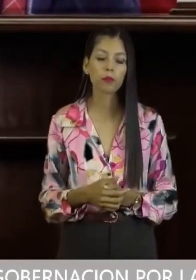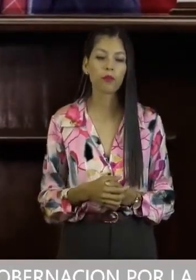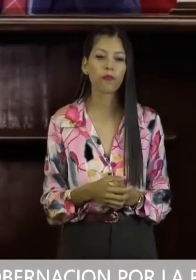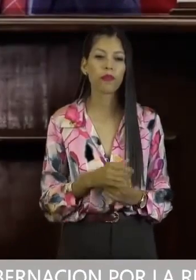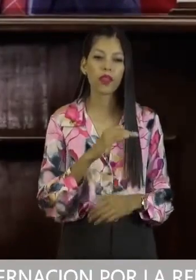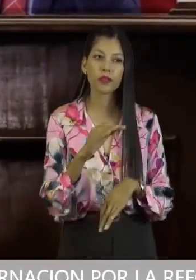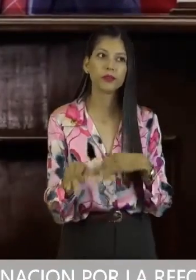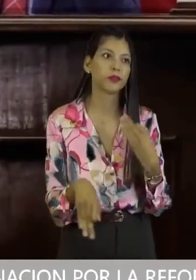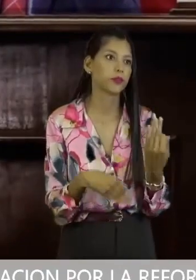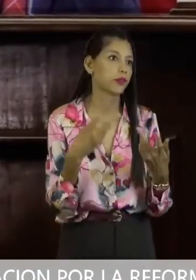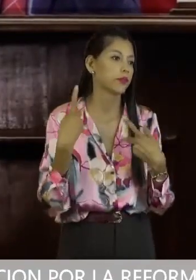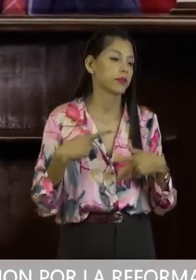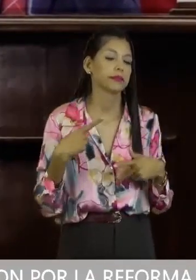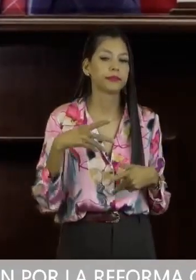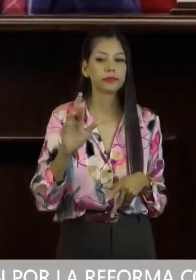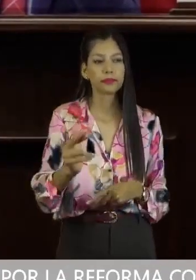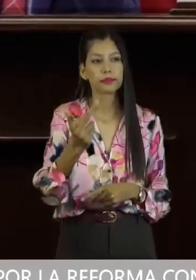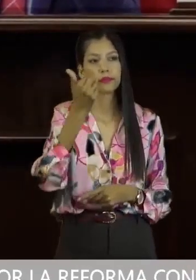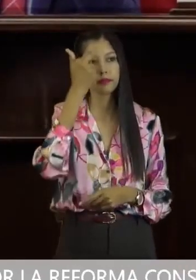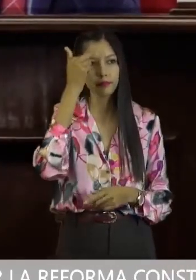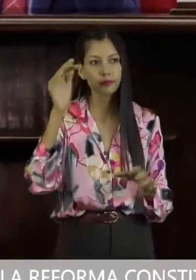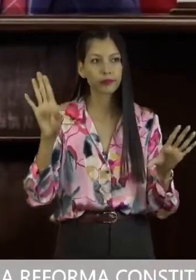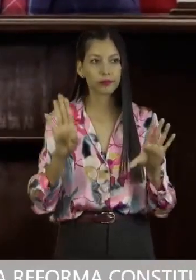todo mundo recuerda cómo